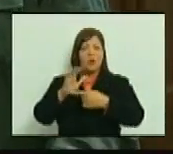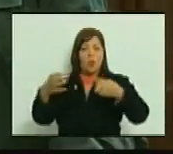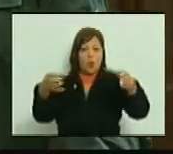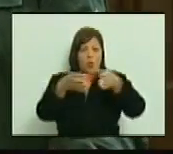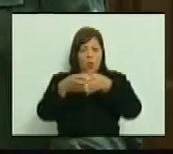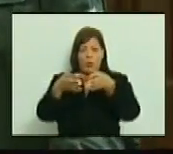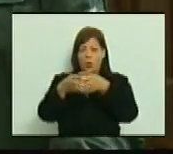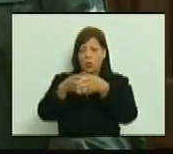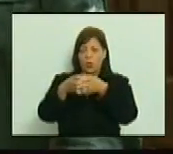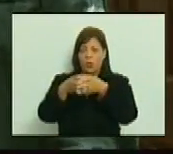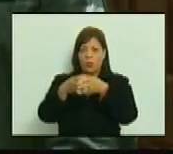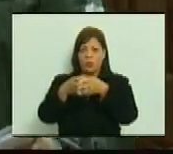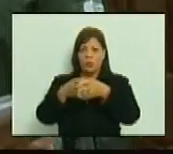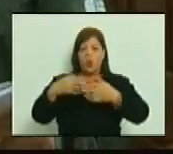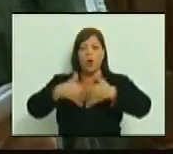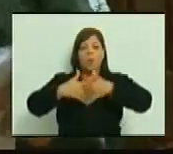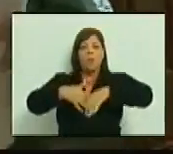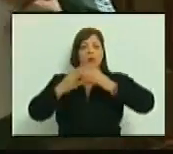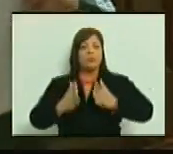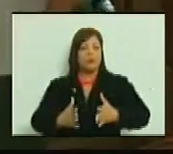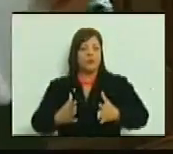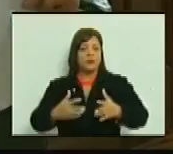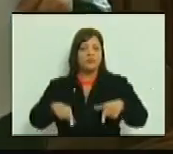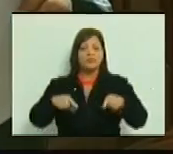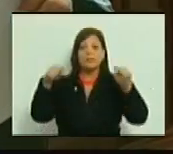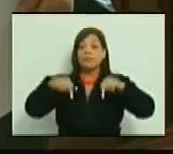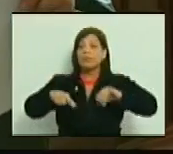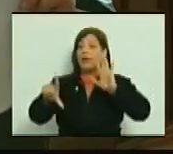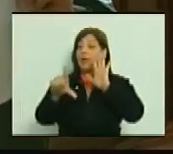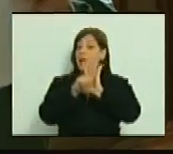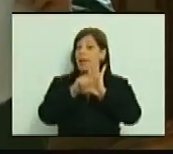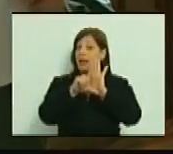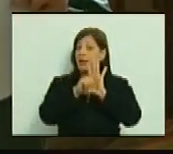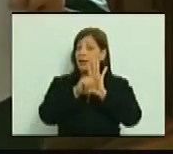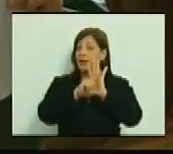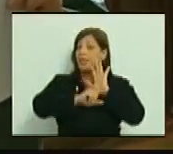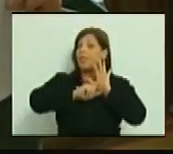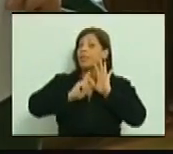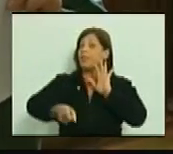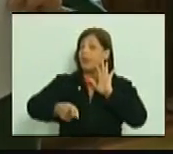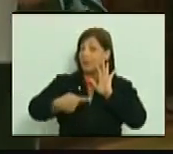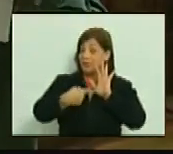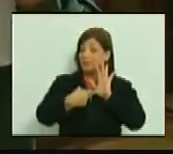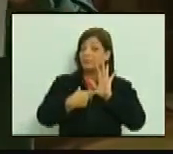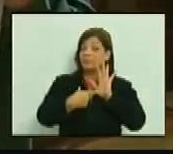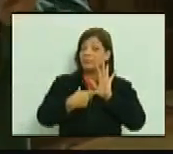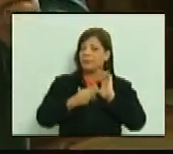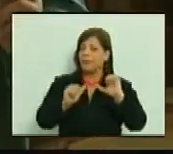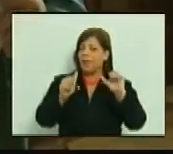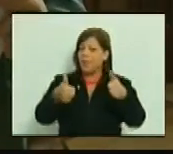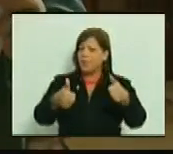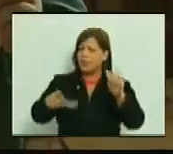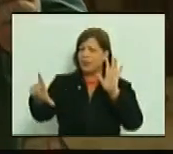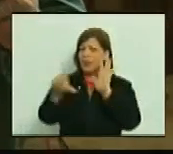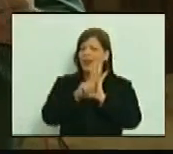colectivo, unos productores. Esta ley debe de ser, empezando esta